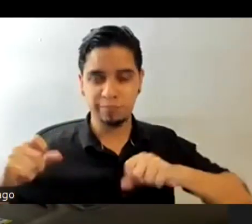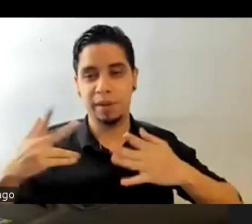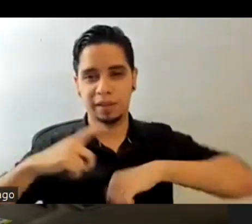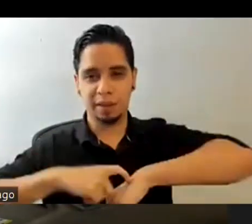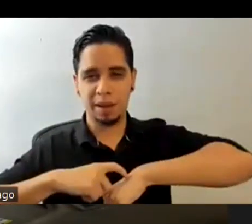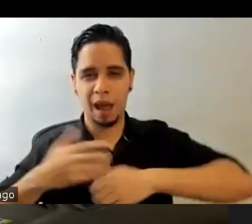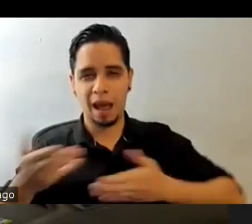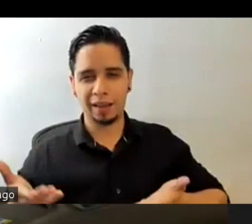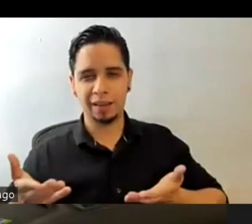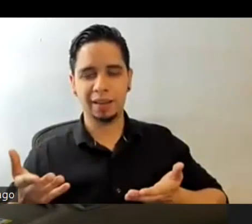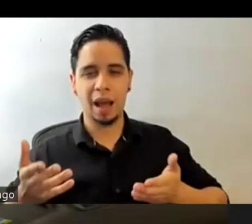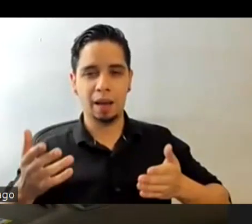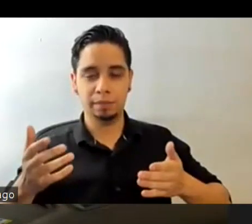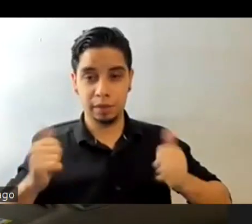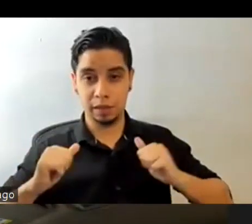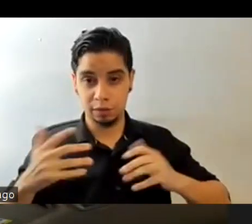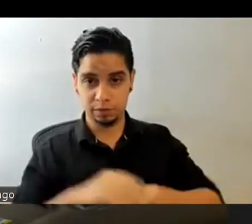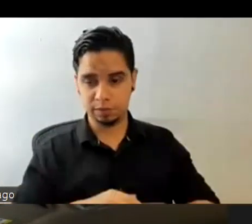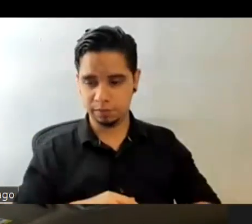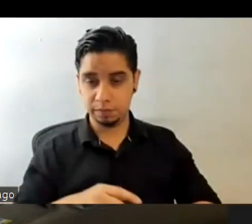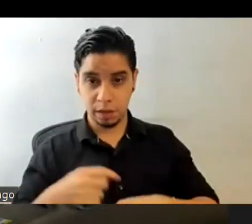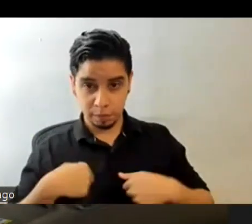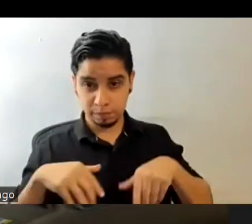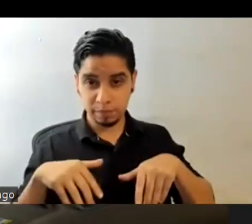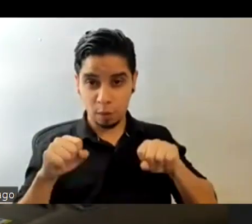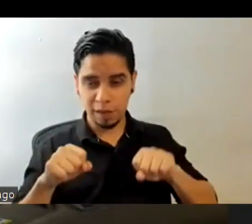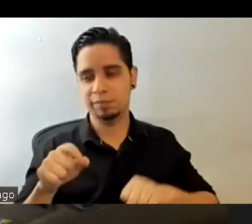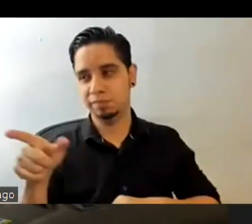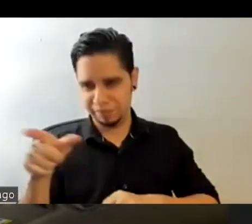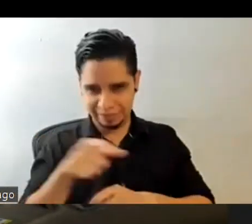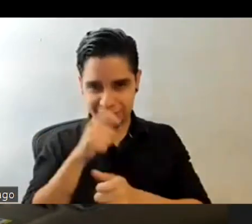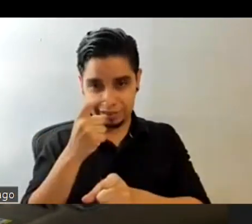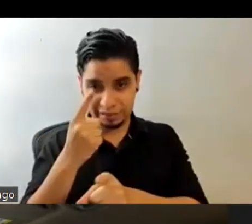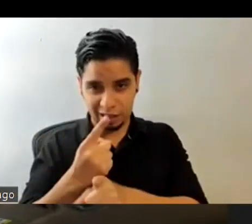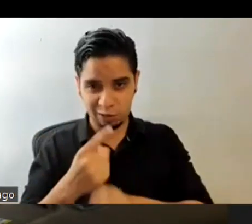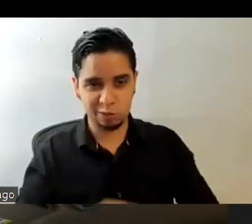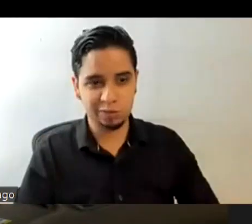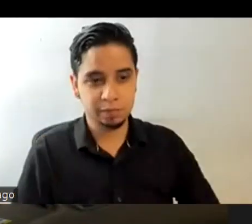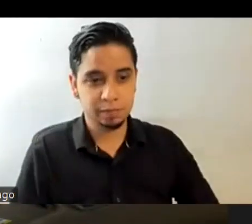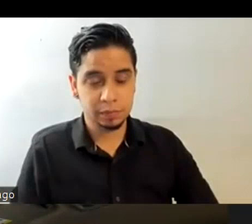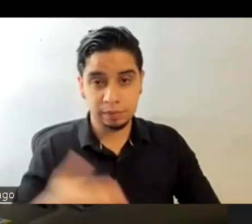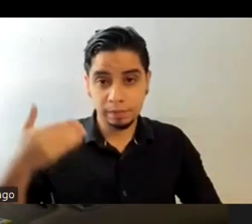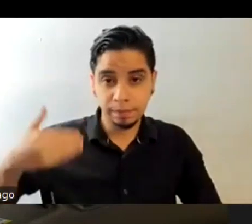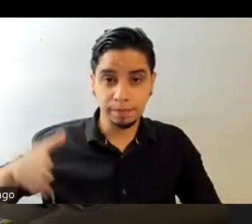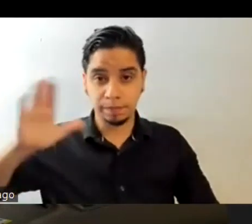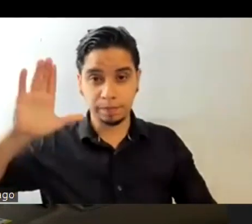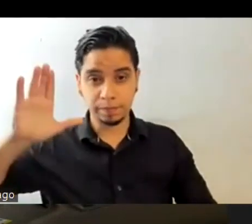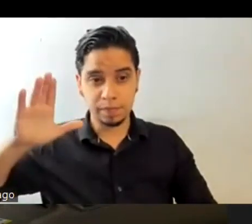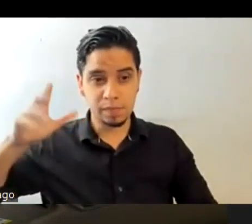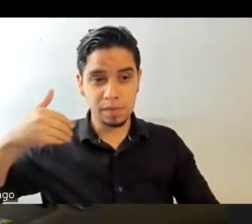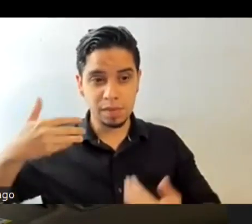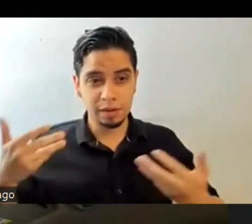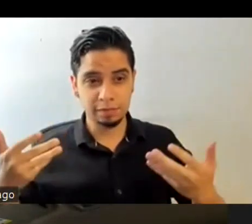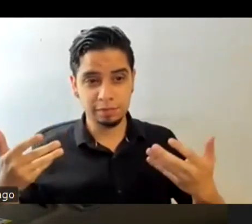Exactamente. Adoptado. Exacto. Mira, ¿y quién más está por ahí? ¿Quién más? Bueno, por aquí, hoy de